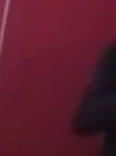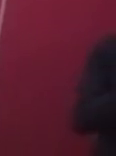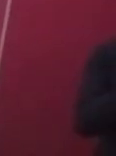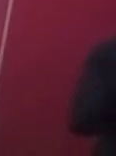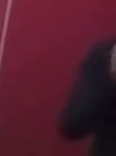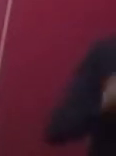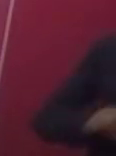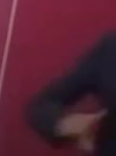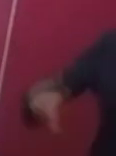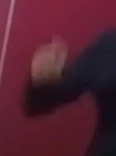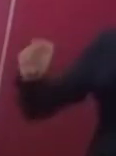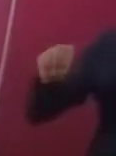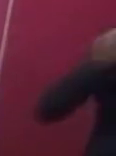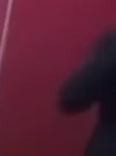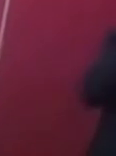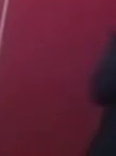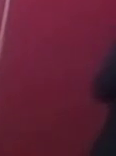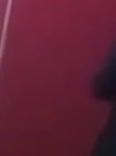con ferrocarriles.